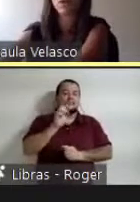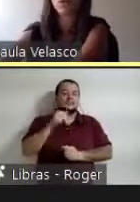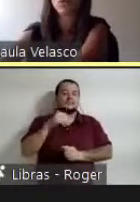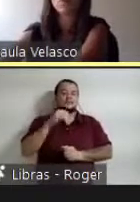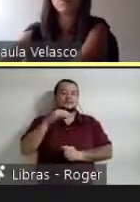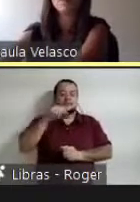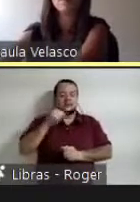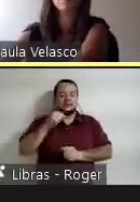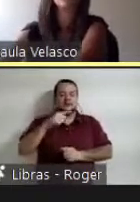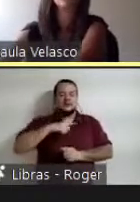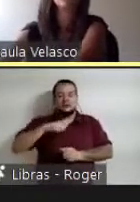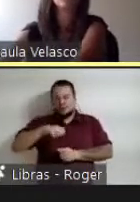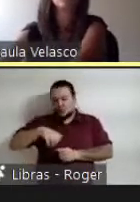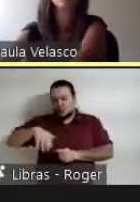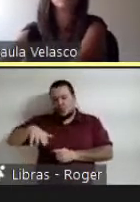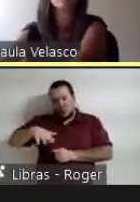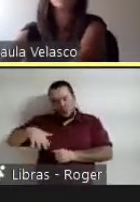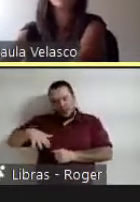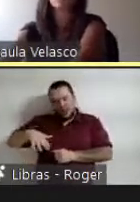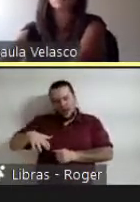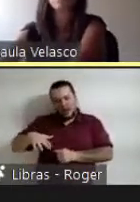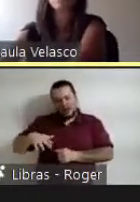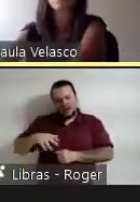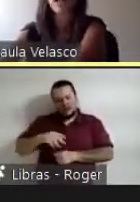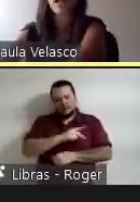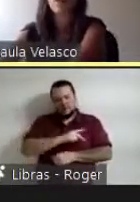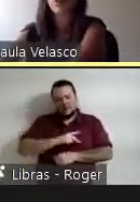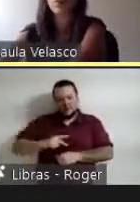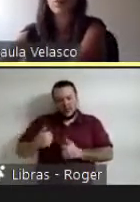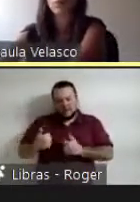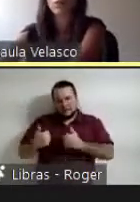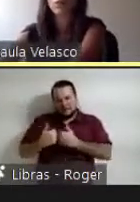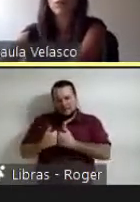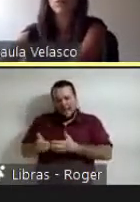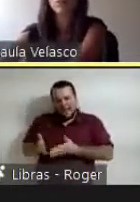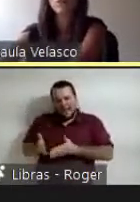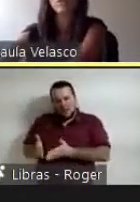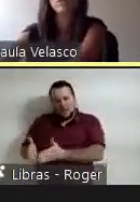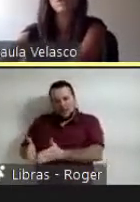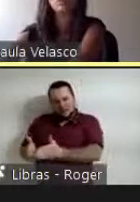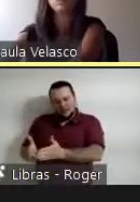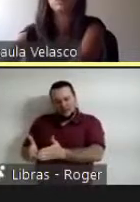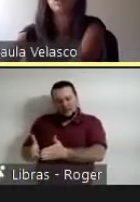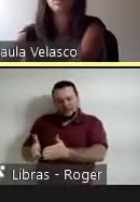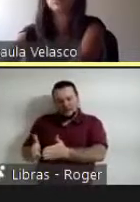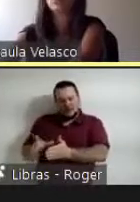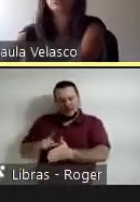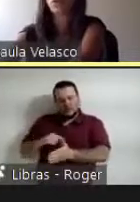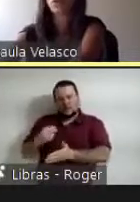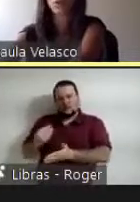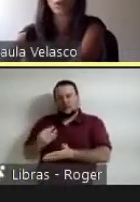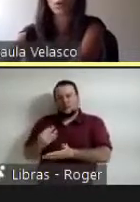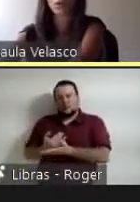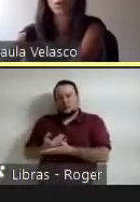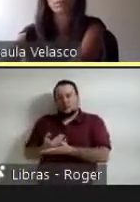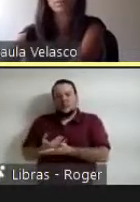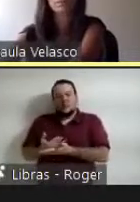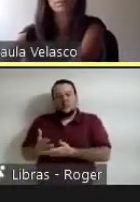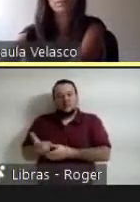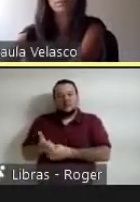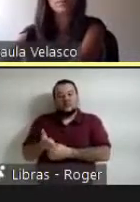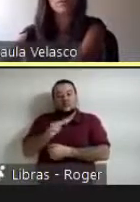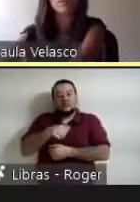campo unha pieza máis de conjunto de iniciativas vinculadas ao melhoramento do espaço público e a continuidade dos recorridos.